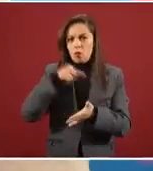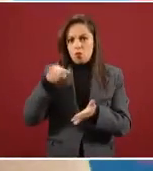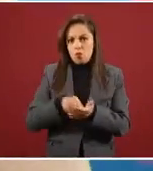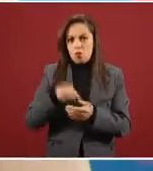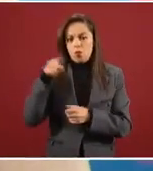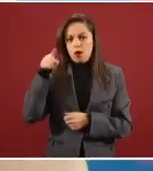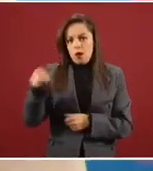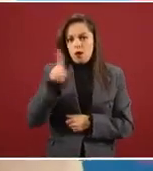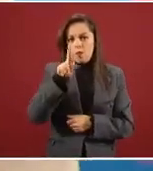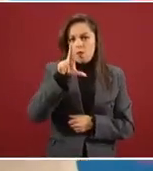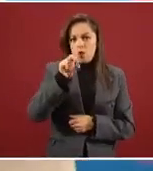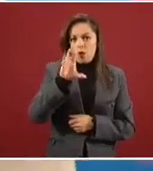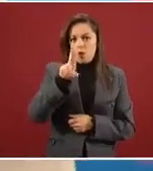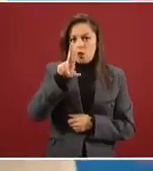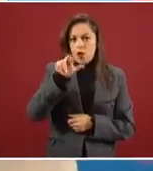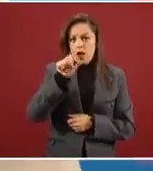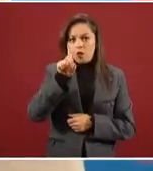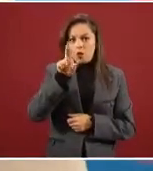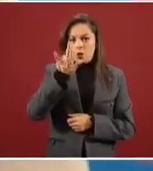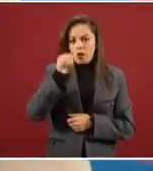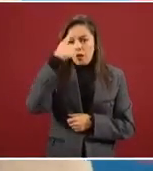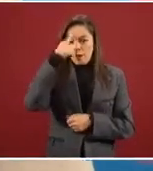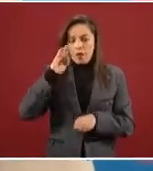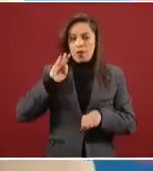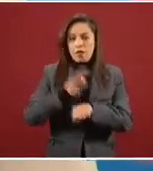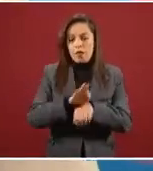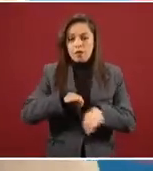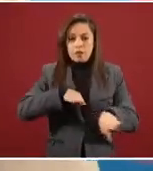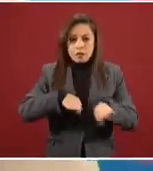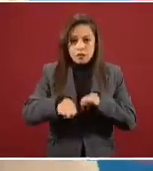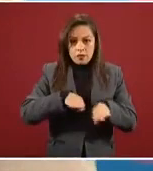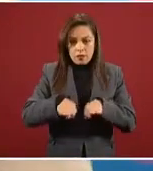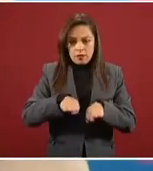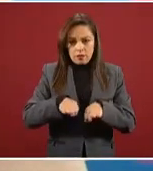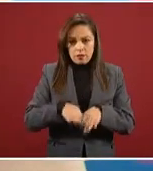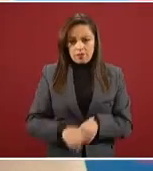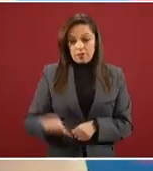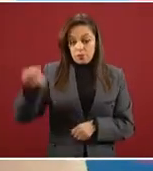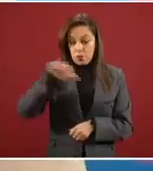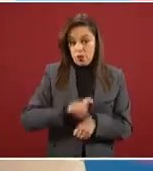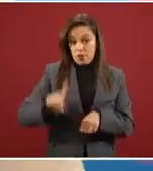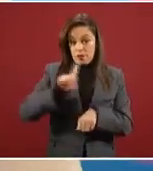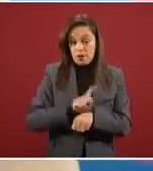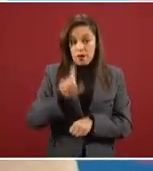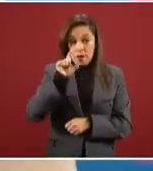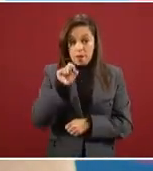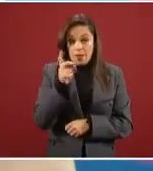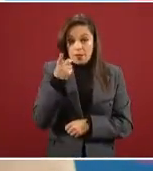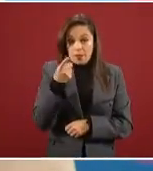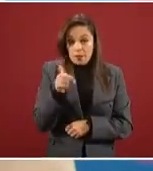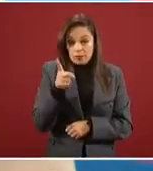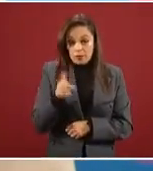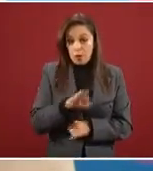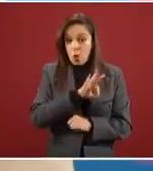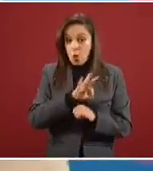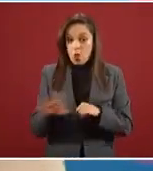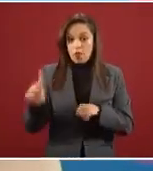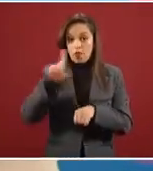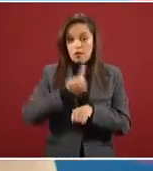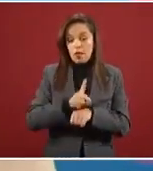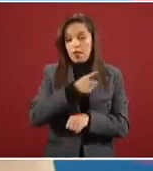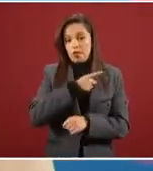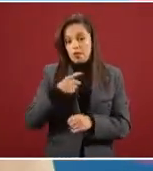Trabajo. También decir que el día de hoy, 20 de diciembre, es el último día para el pago de